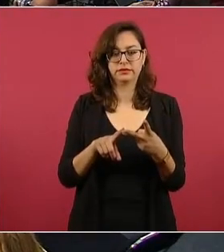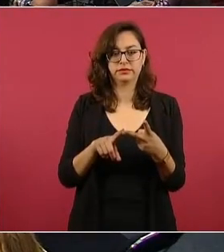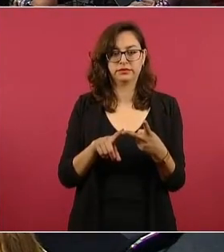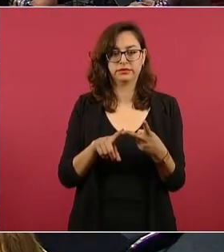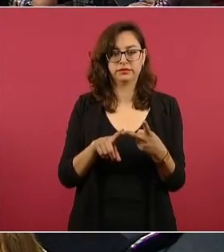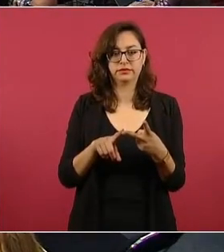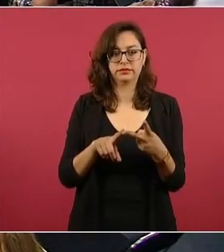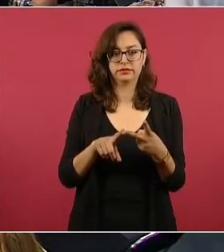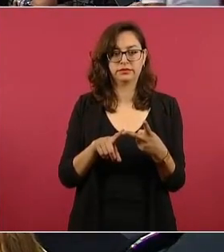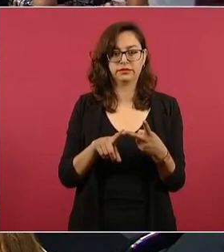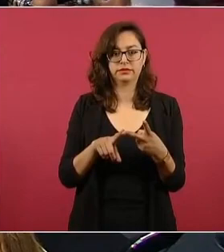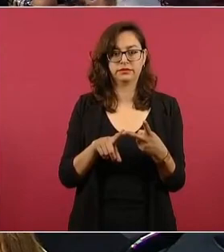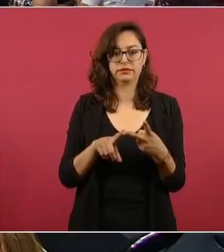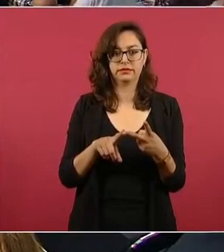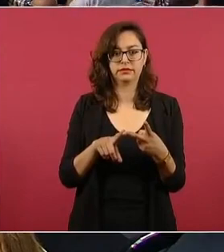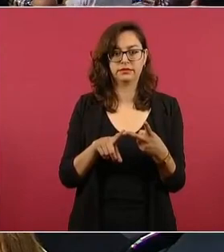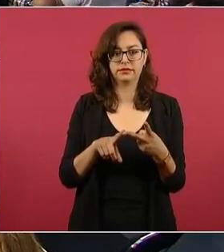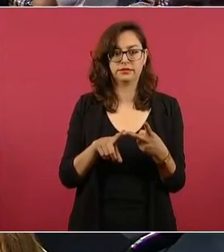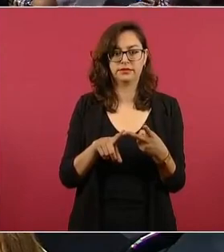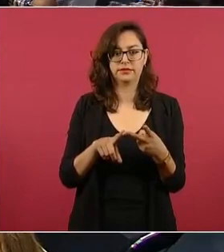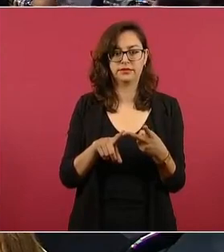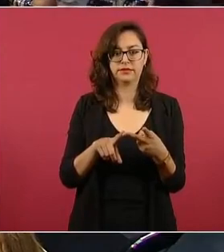allá en